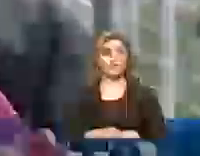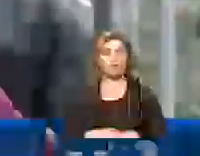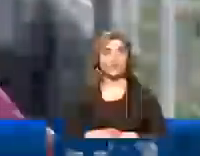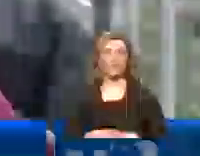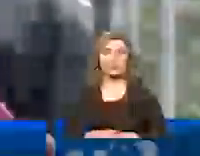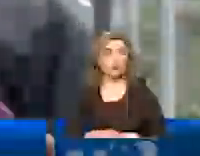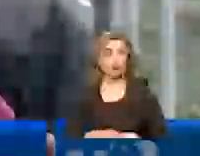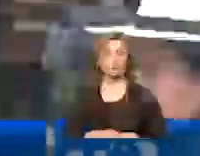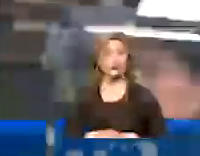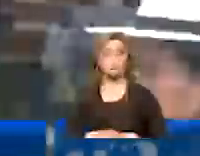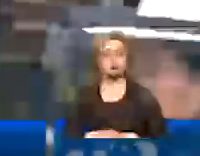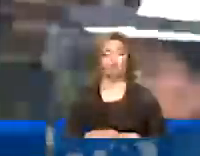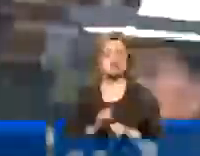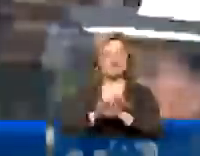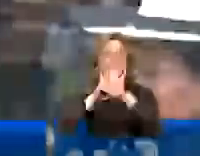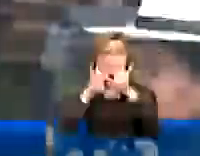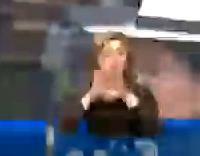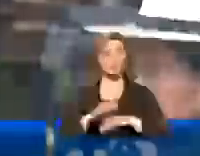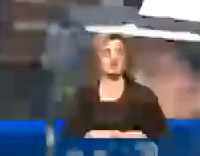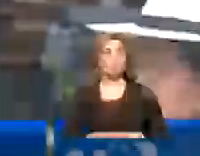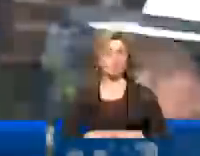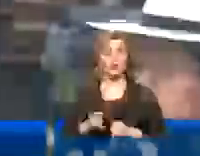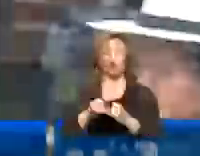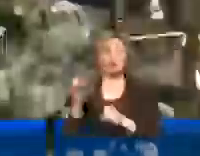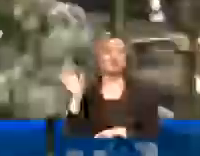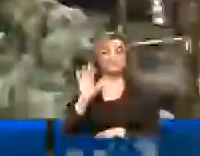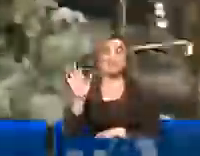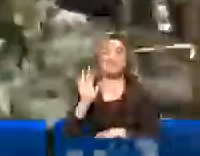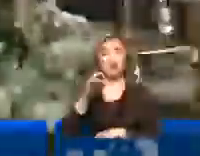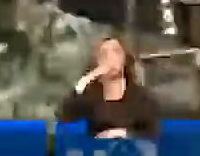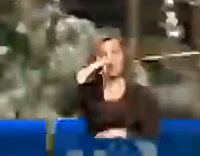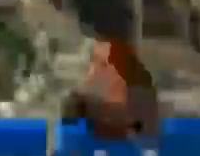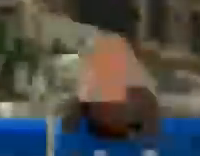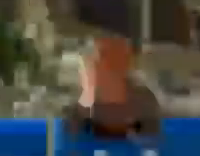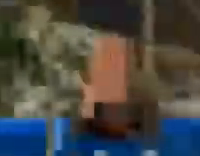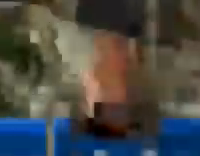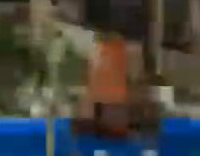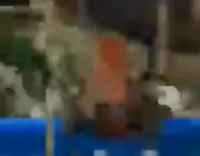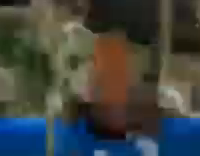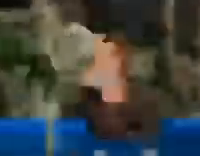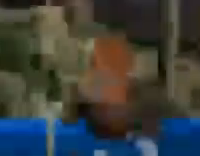determinar los hechos sucedidos. El último adiós de los 4 menores será este viernes en el